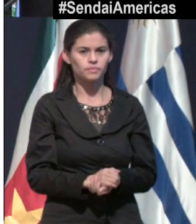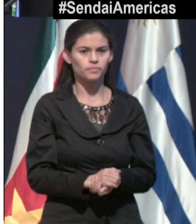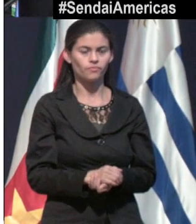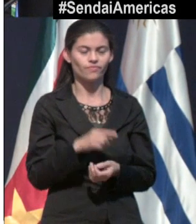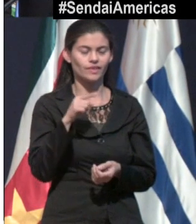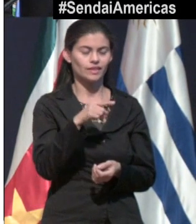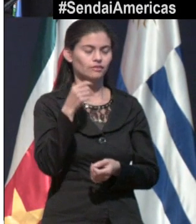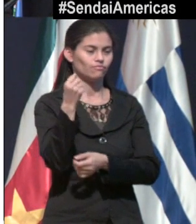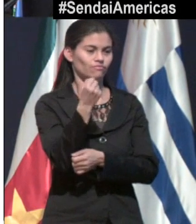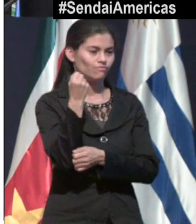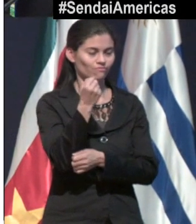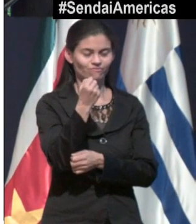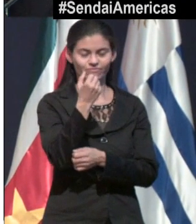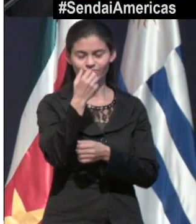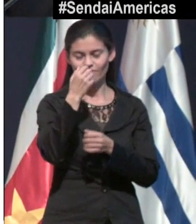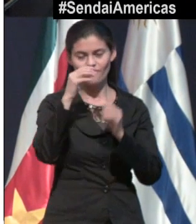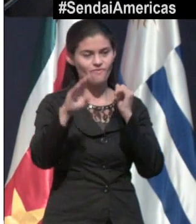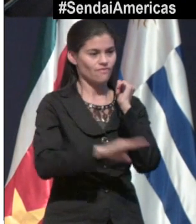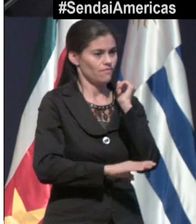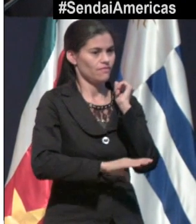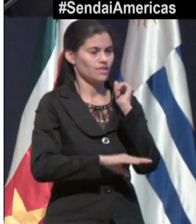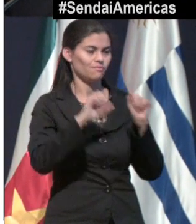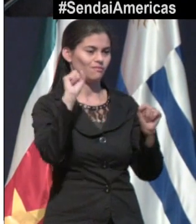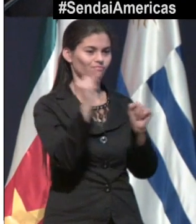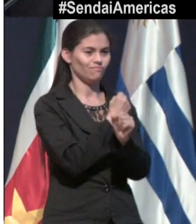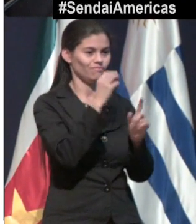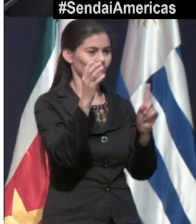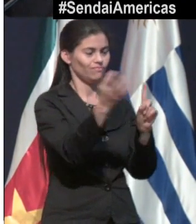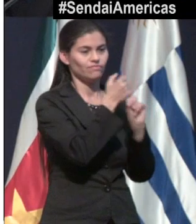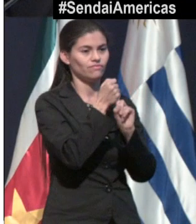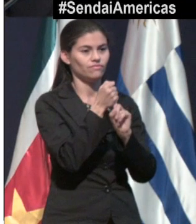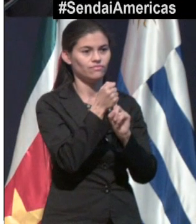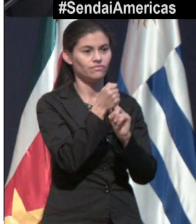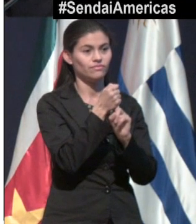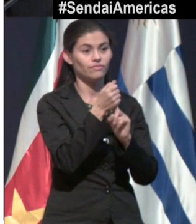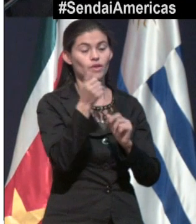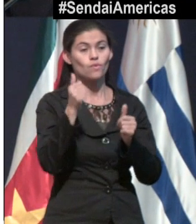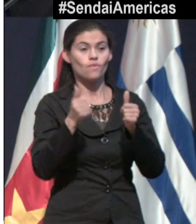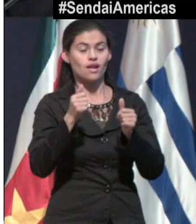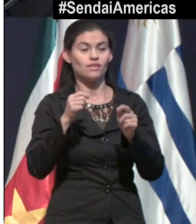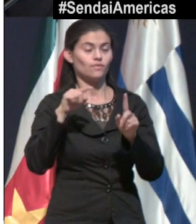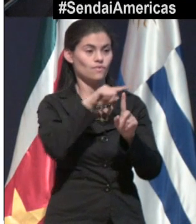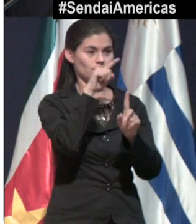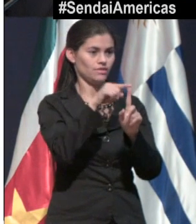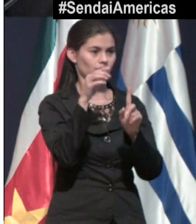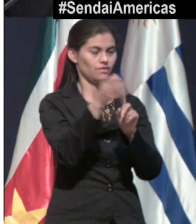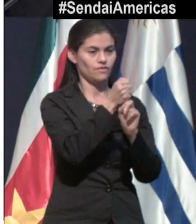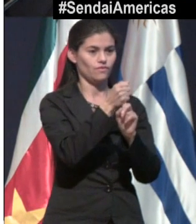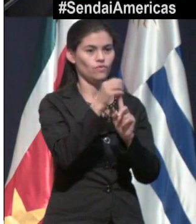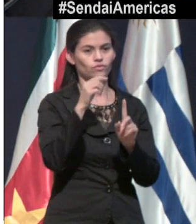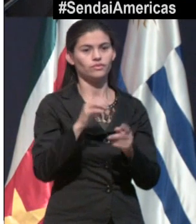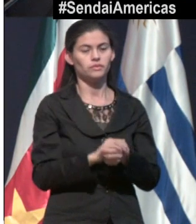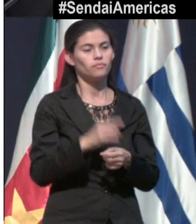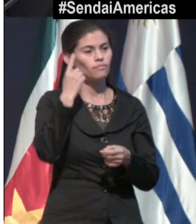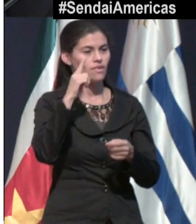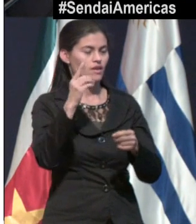muy importante y clave para que logremos hacia la plataforma regional de reducción